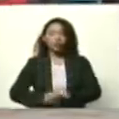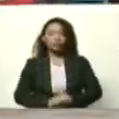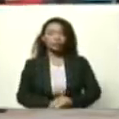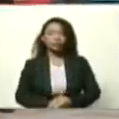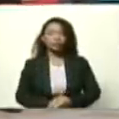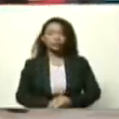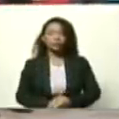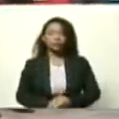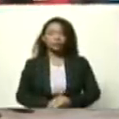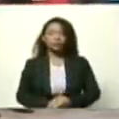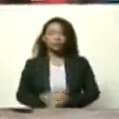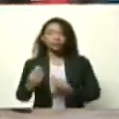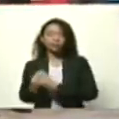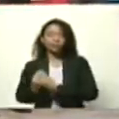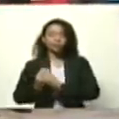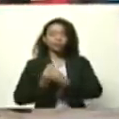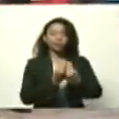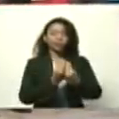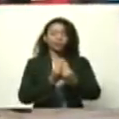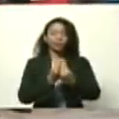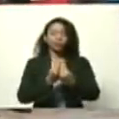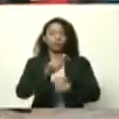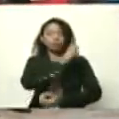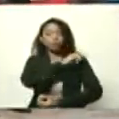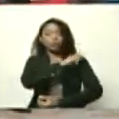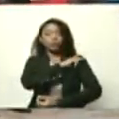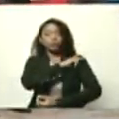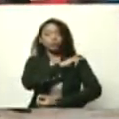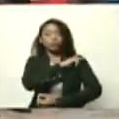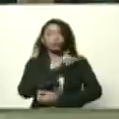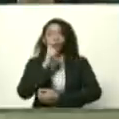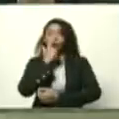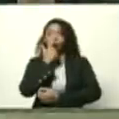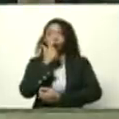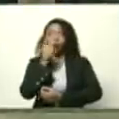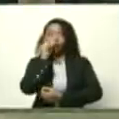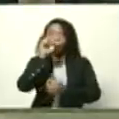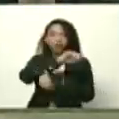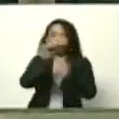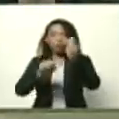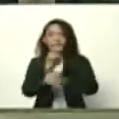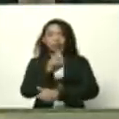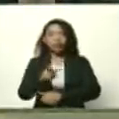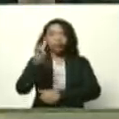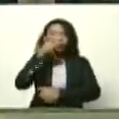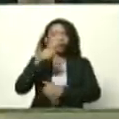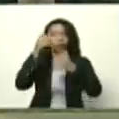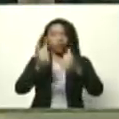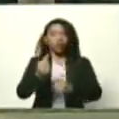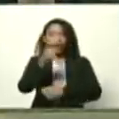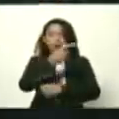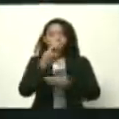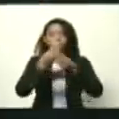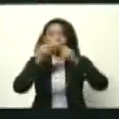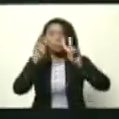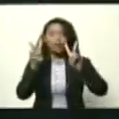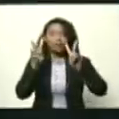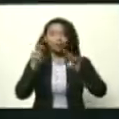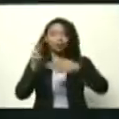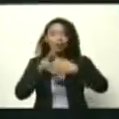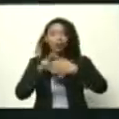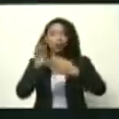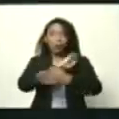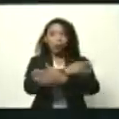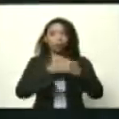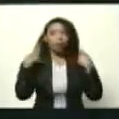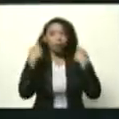Venezuela, acompañada del ciudadano almirante en jefe Remigio Ceballos Hichazo, vicepresidente sectorial de Seguridad Ciudadana y La Paz, ministro del Poder Popular